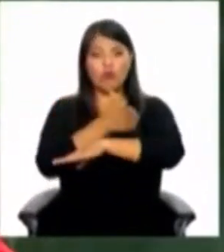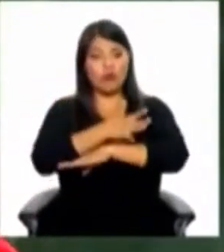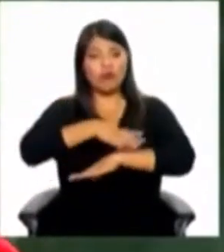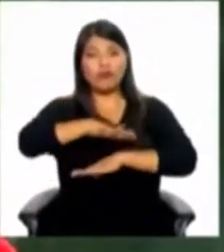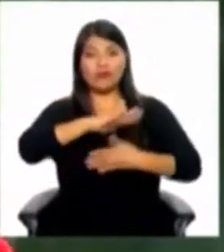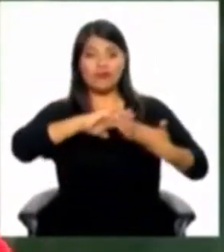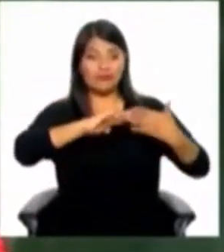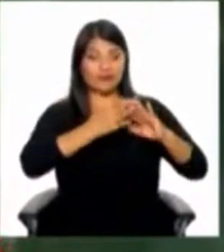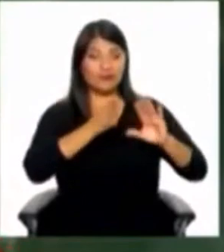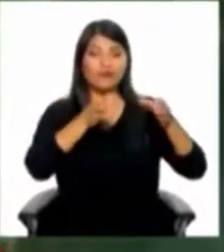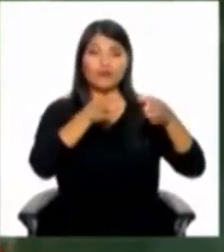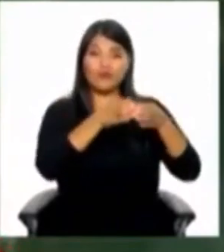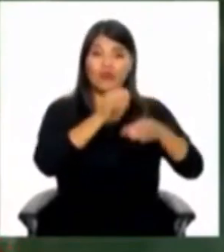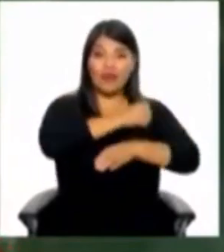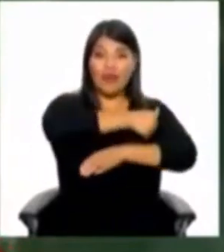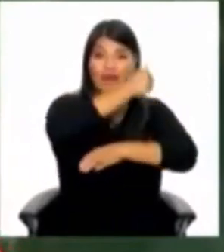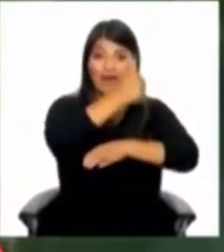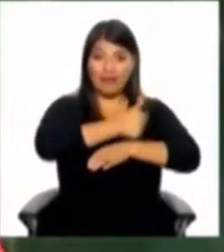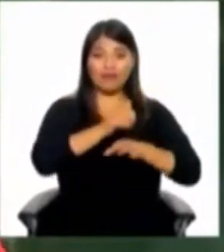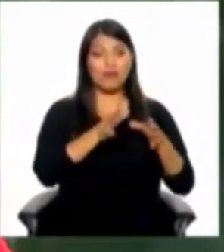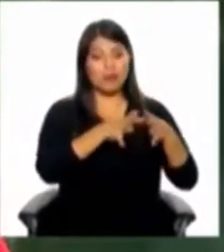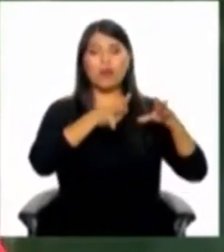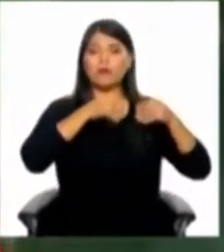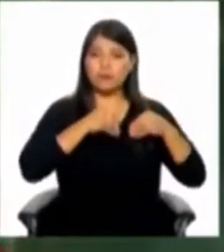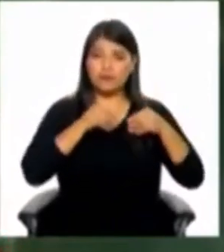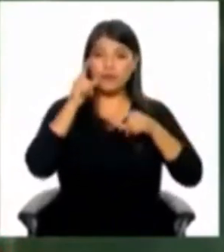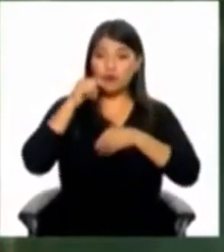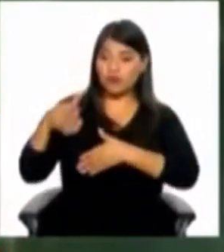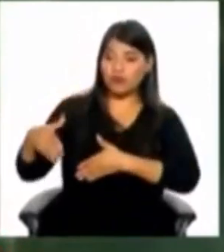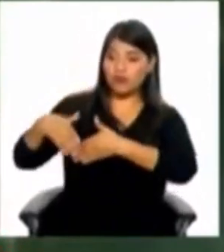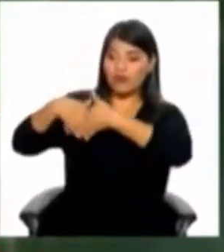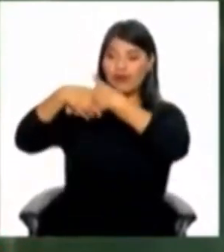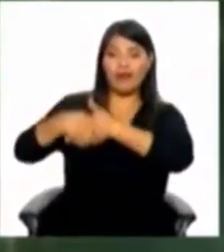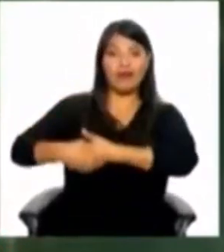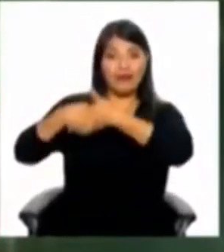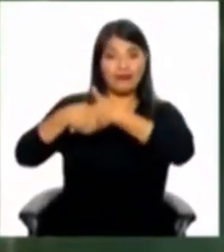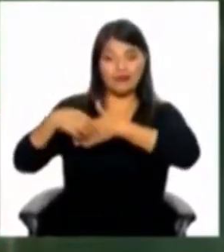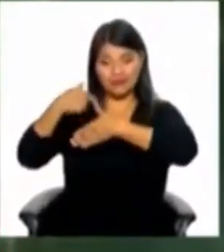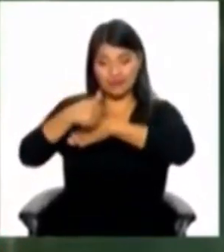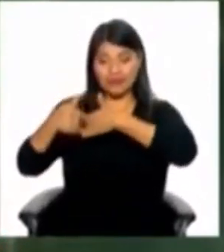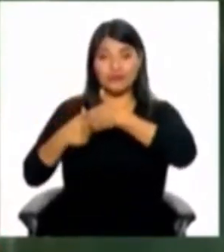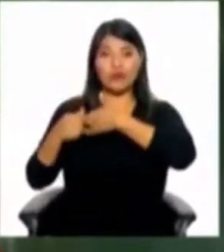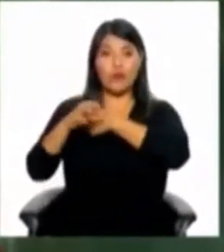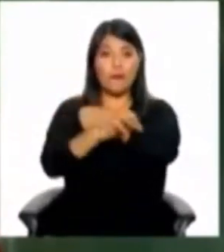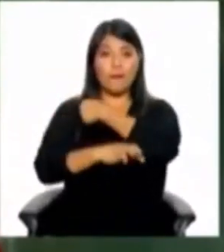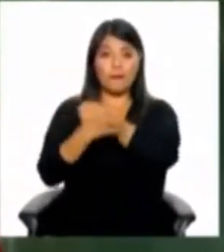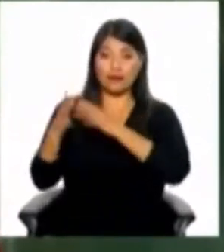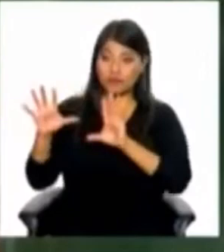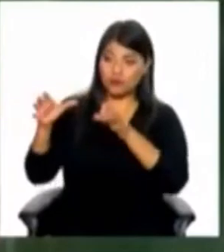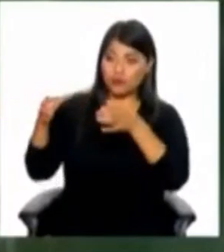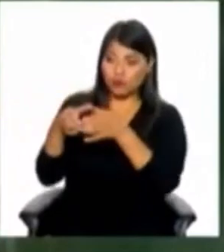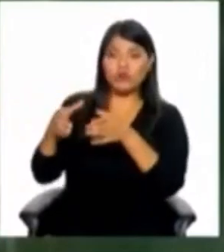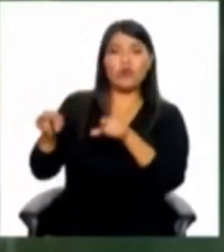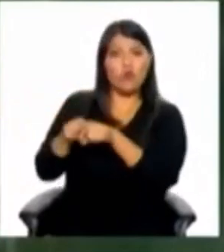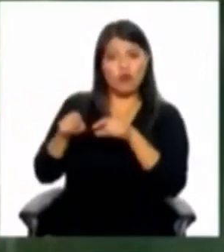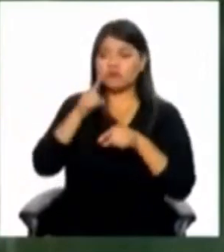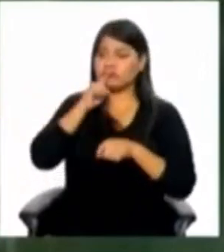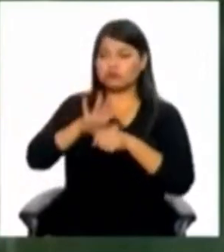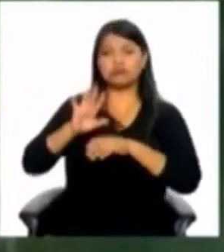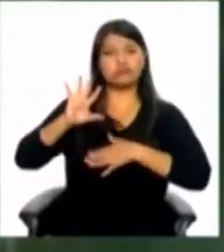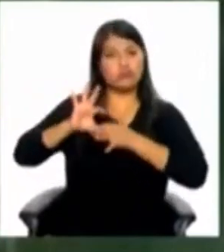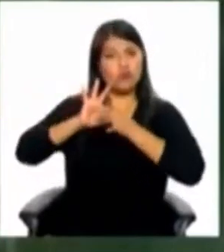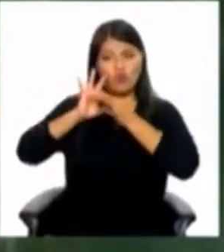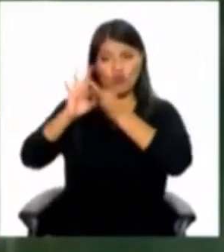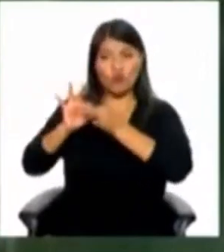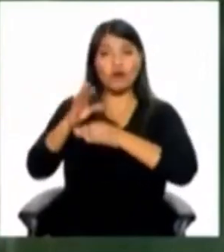haciendo desde la Alianza del Pacífico. Y lo continuaremos haciendo el próximo año desde la